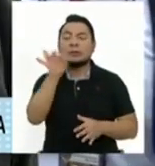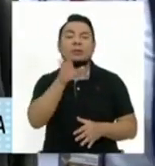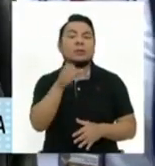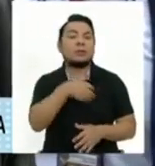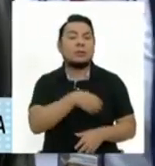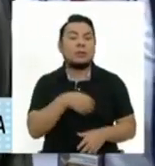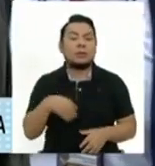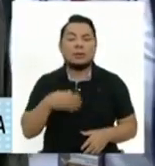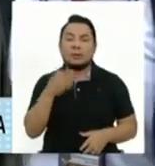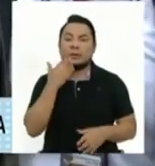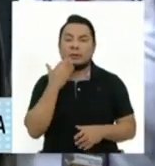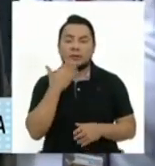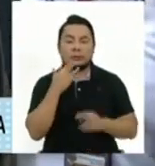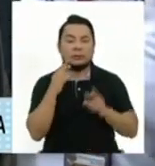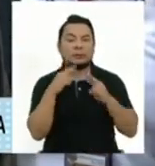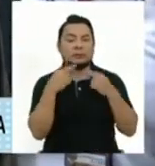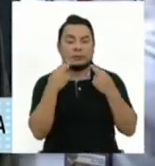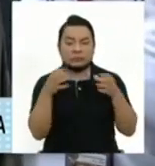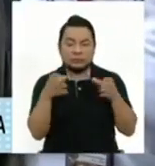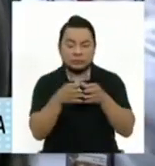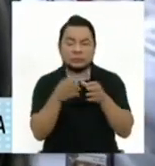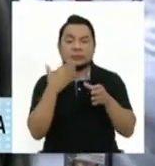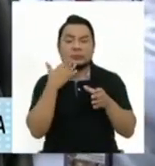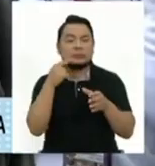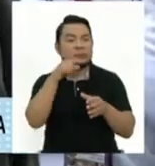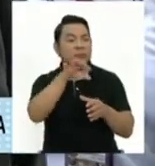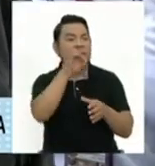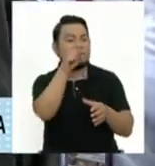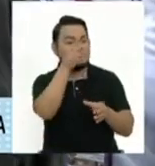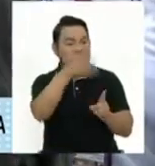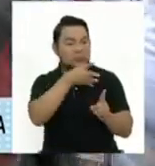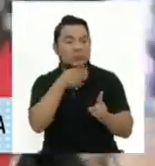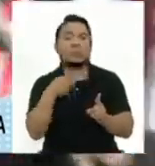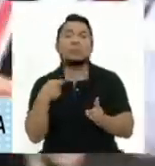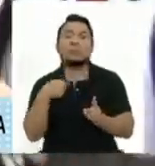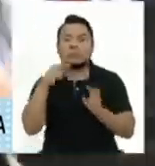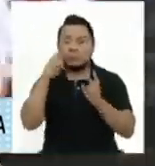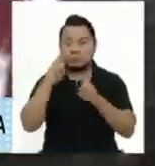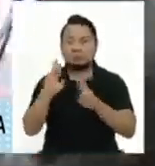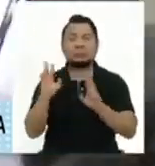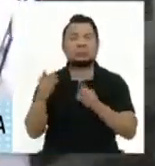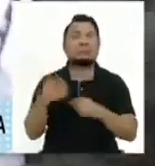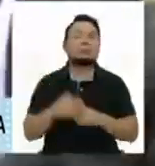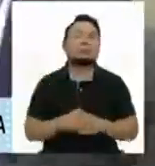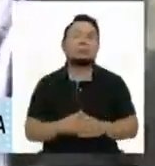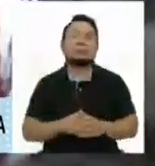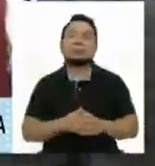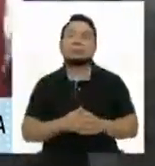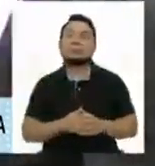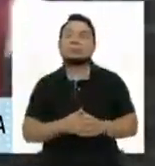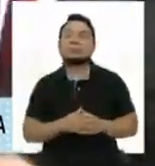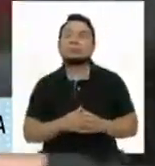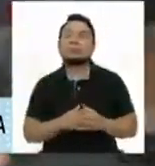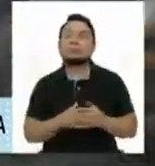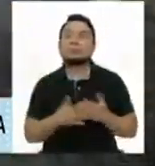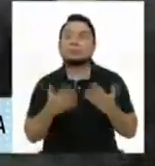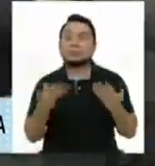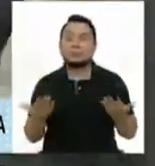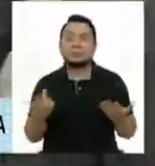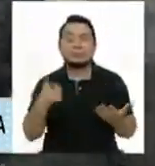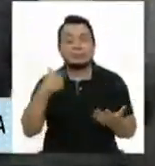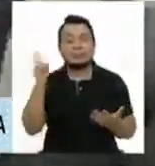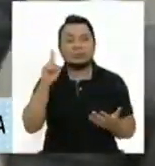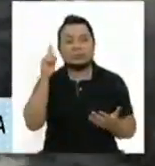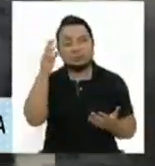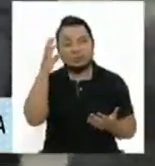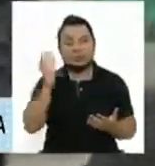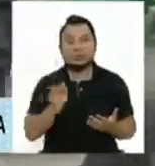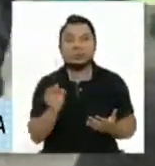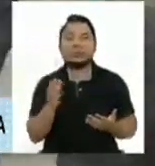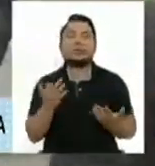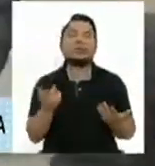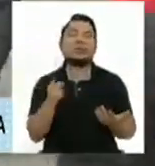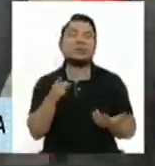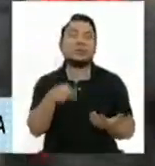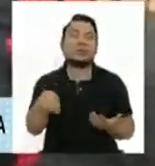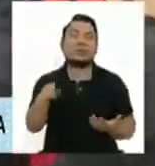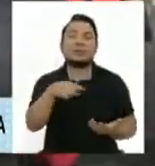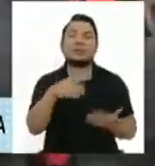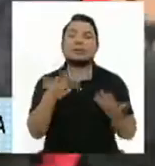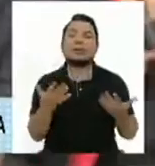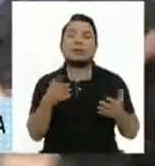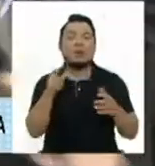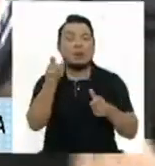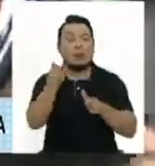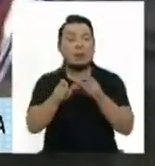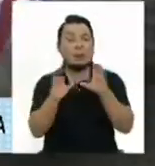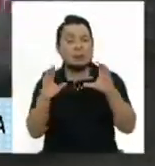congresistas, la respetaré, la acataré. Yo no creo de que de parte de ninguno de los ministros, de ningún miembro del